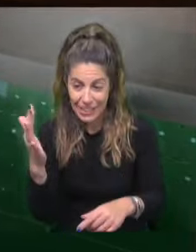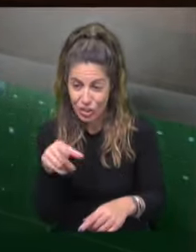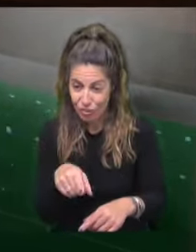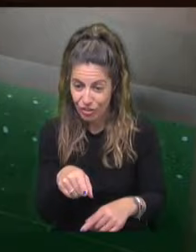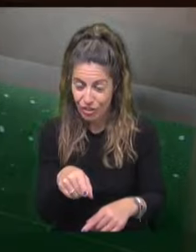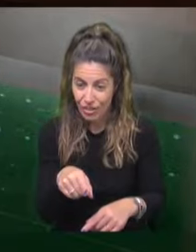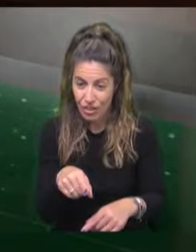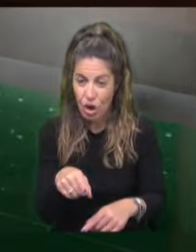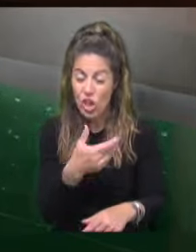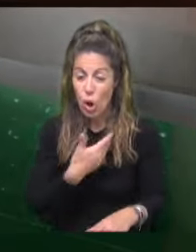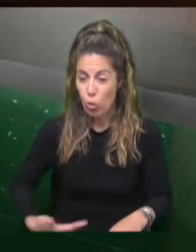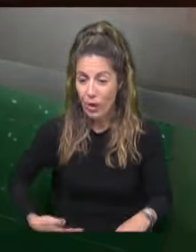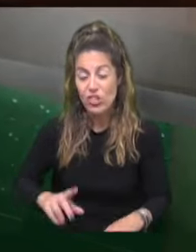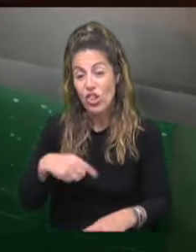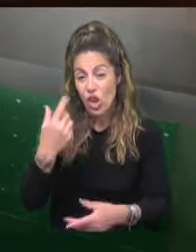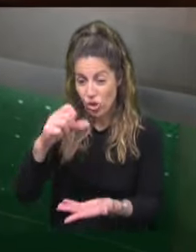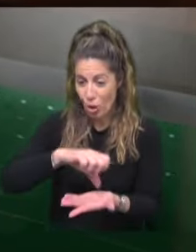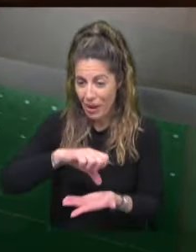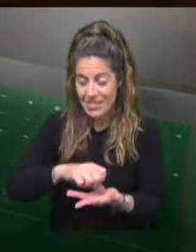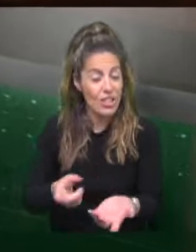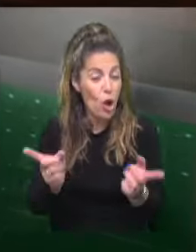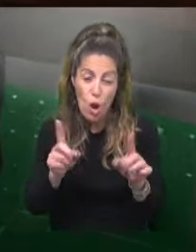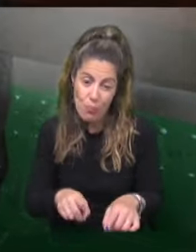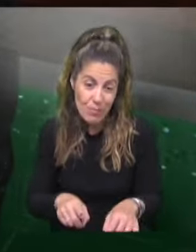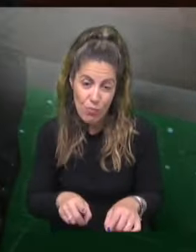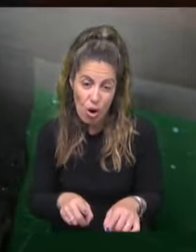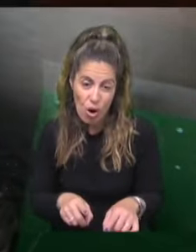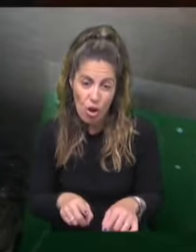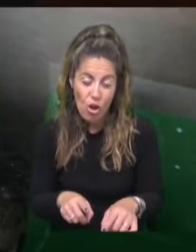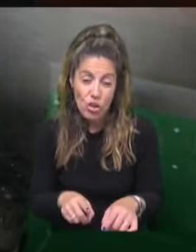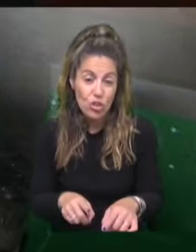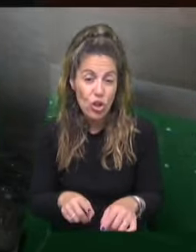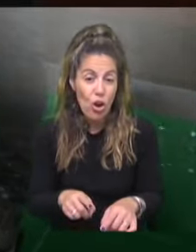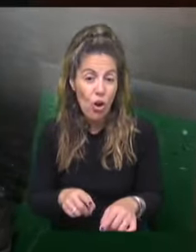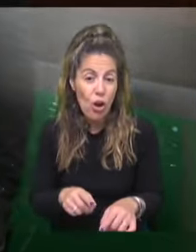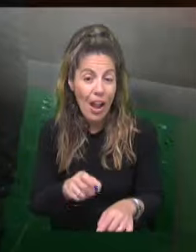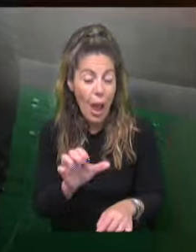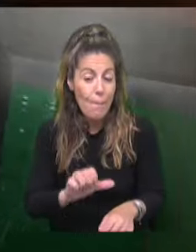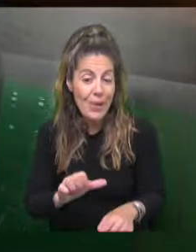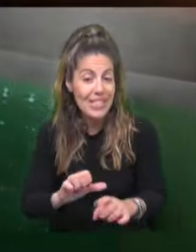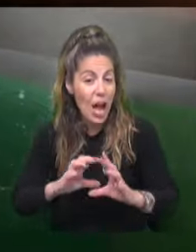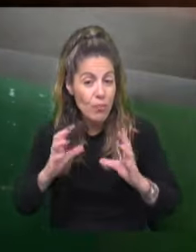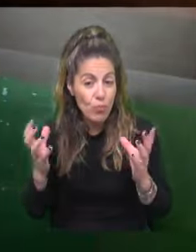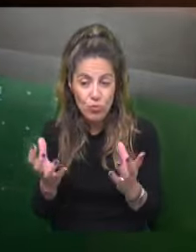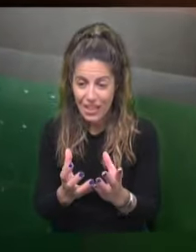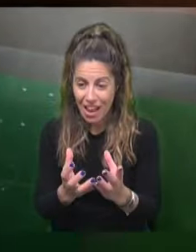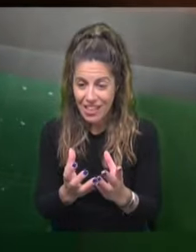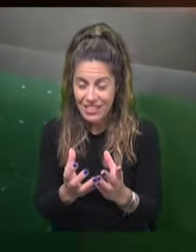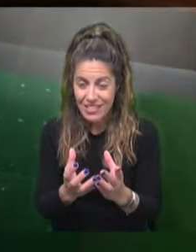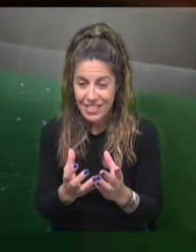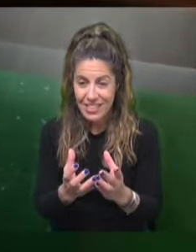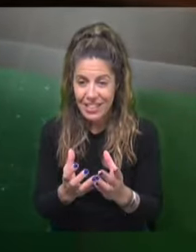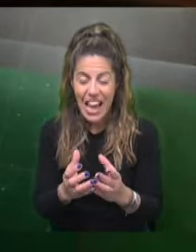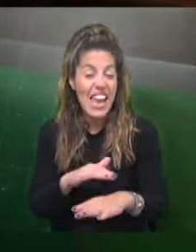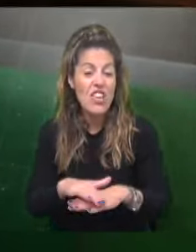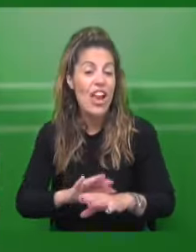entonces Y esto de vuelta la misma discusión que tuvimos al principio son actores globales que juegan a escala global que no que no los